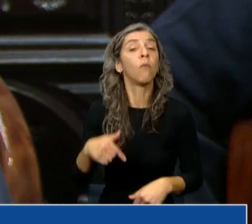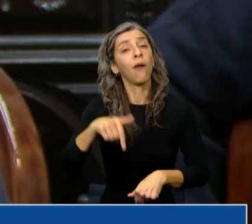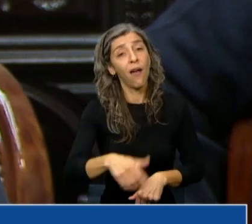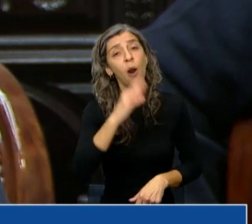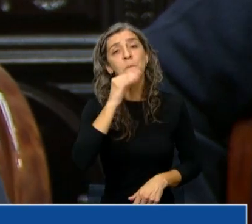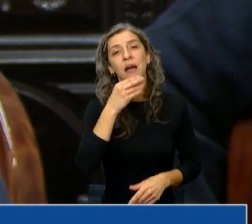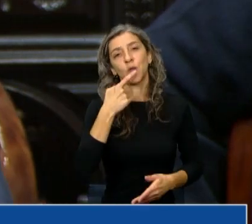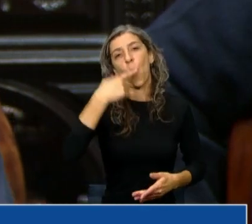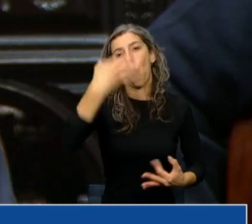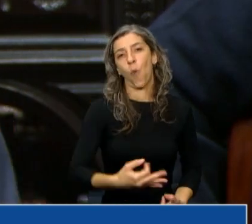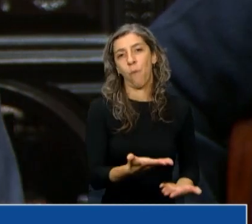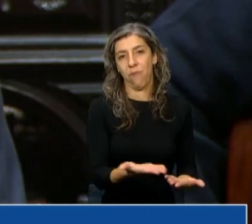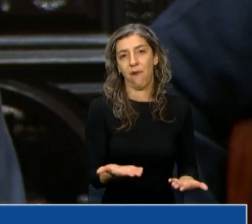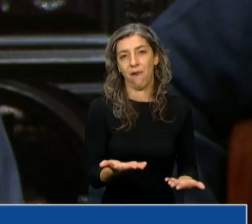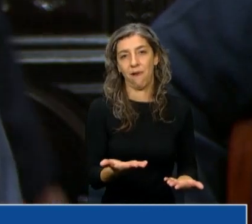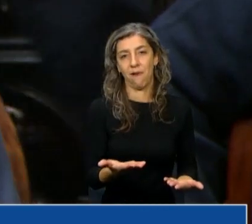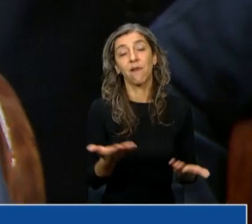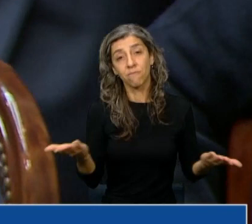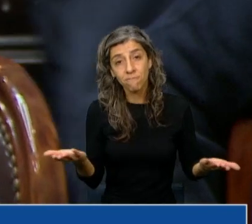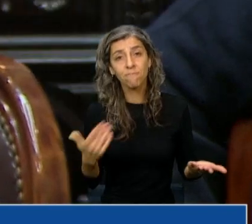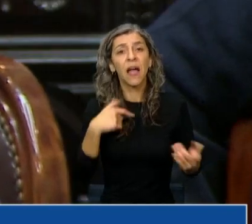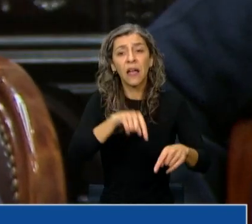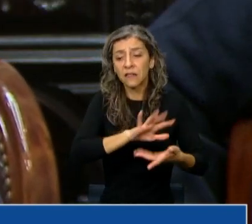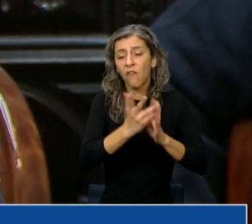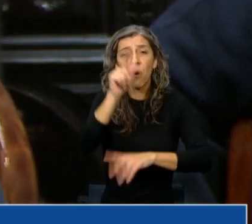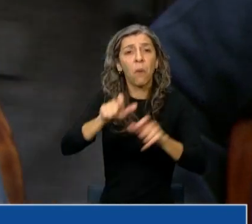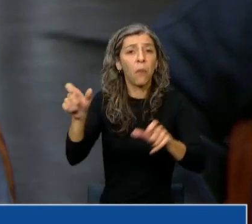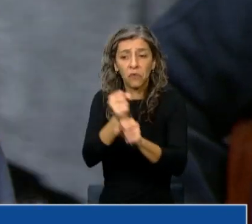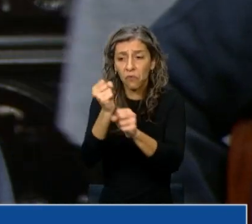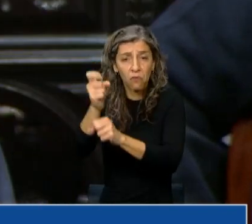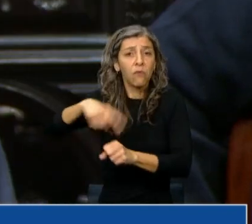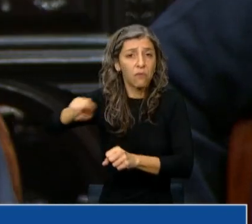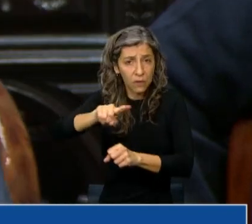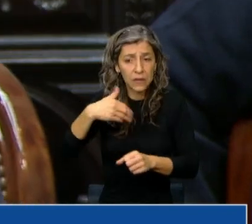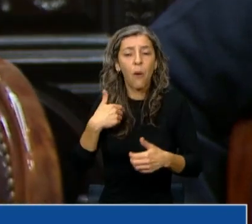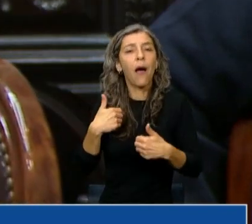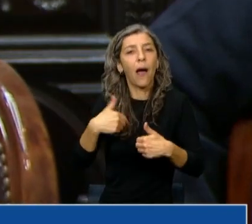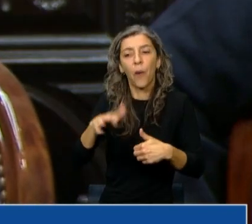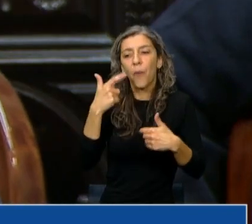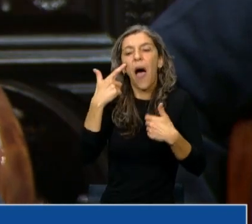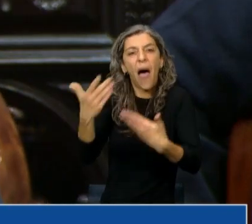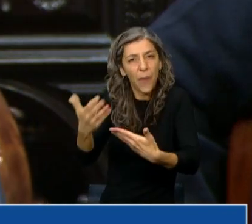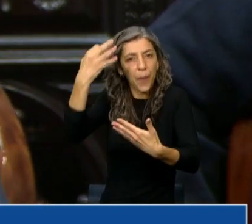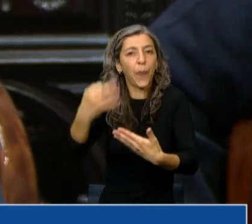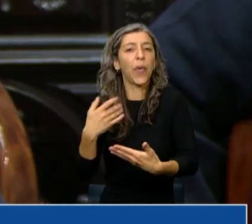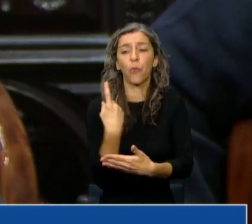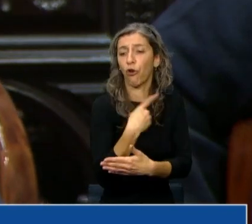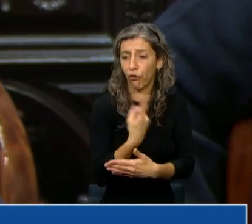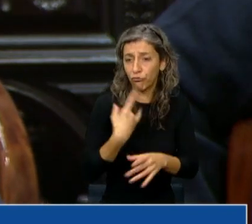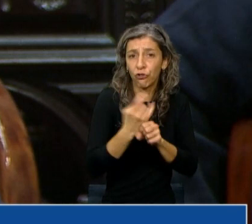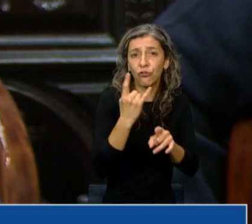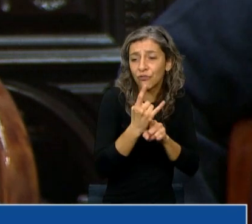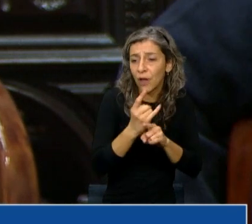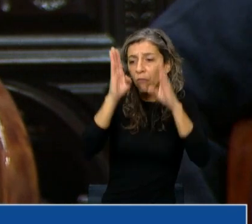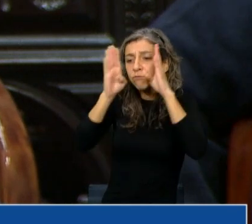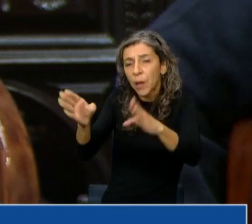proyecto. La progresividad, los trabajadores la demostramos cuando hacemos nuestros aportes a la seguridad social. No